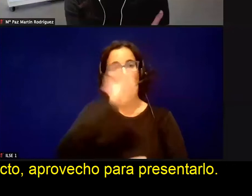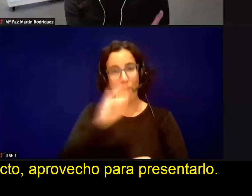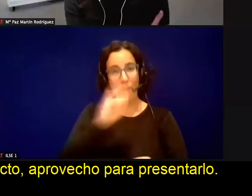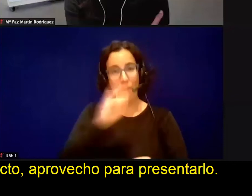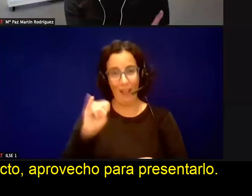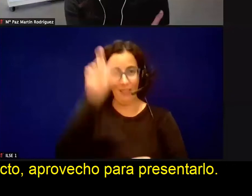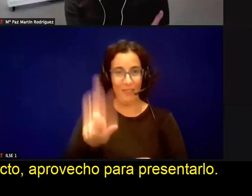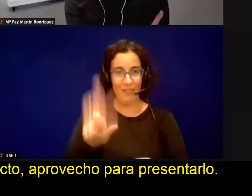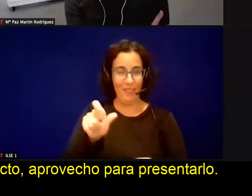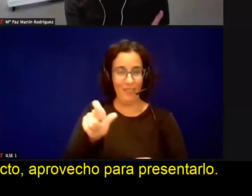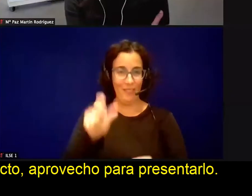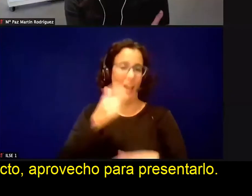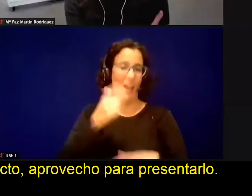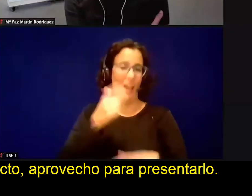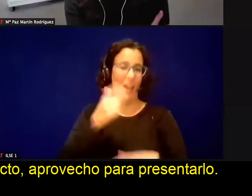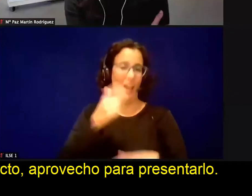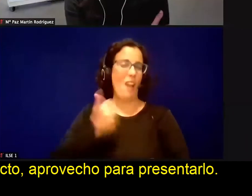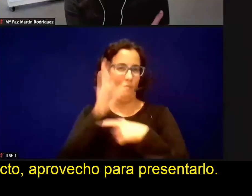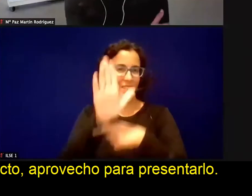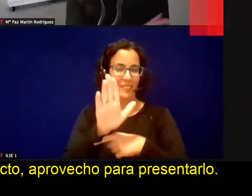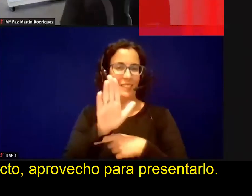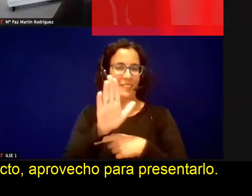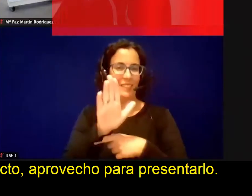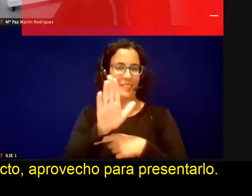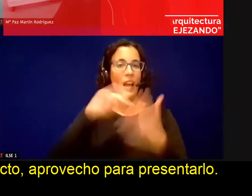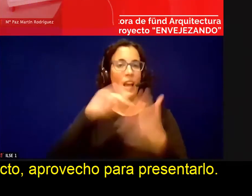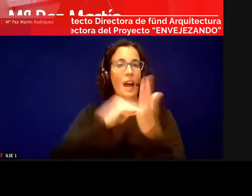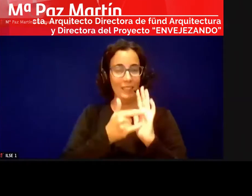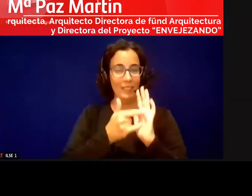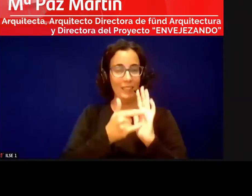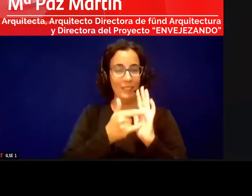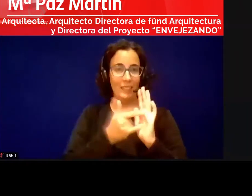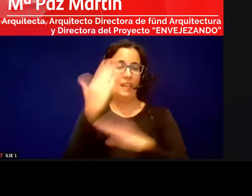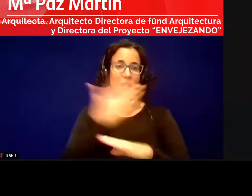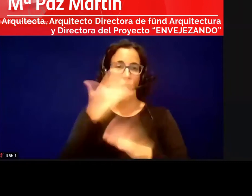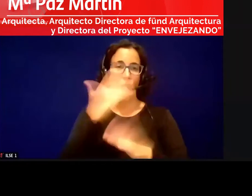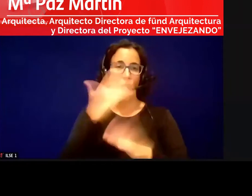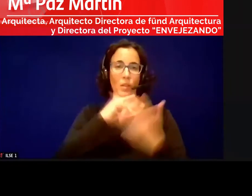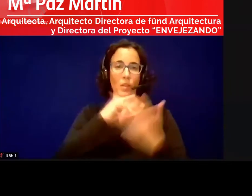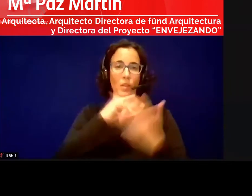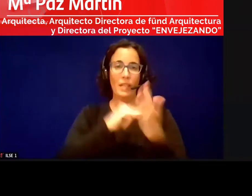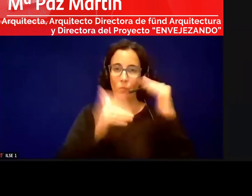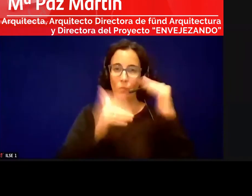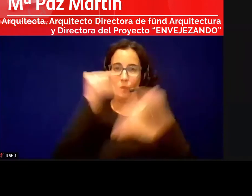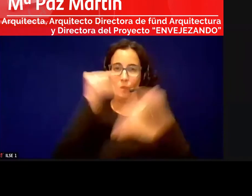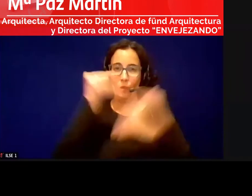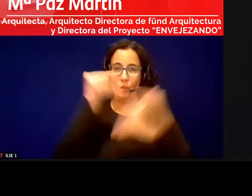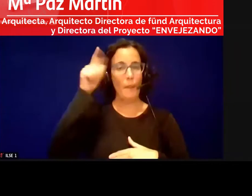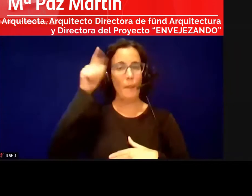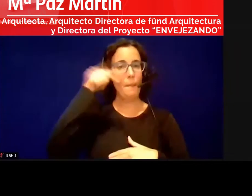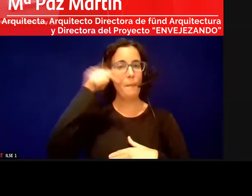Paz, que es arquitecto por la Escuela Técnica Superior de Arquitectura de Navarra y máster en arquitectura por el